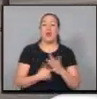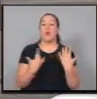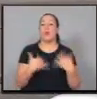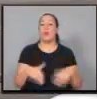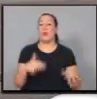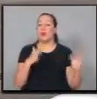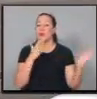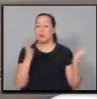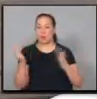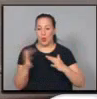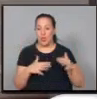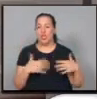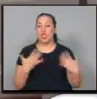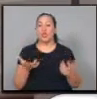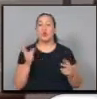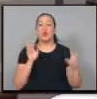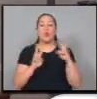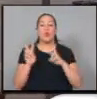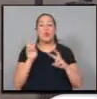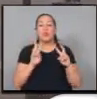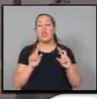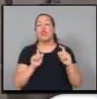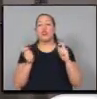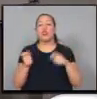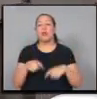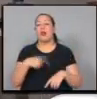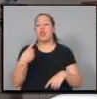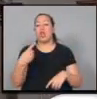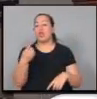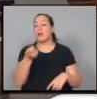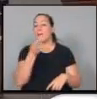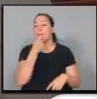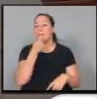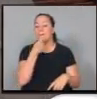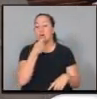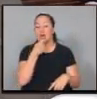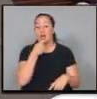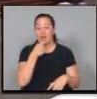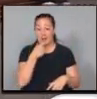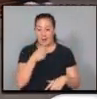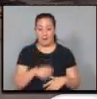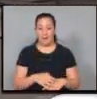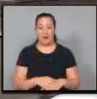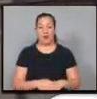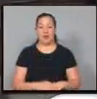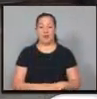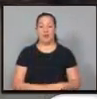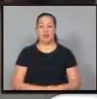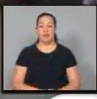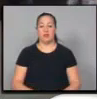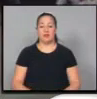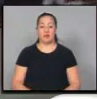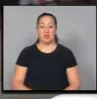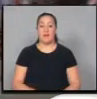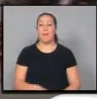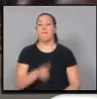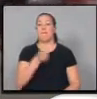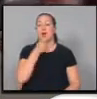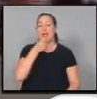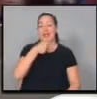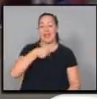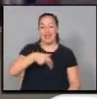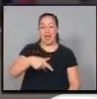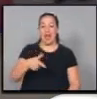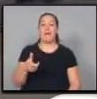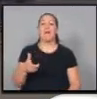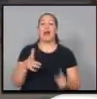viento, y entonces se buscan otras opciones, como por ejemplo la primera, y esta es parte de la lista, por favor, tómenmela. Caminar, venir con